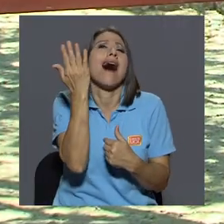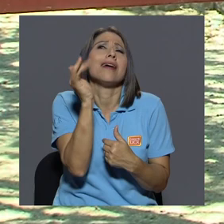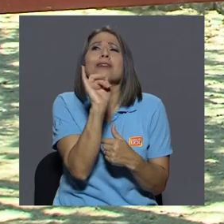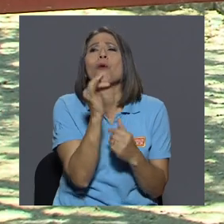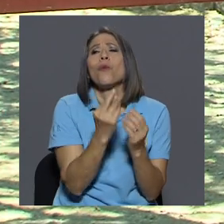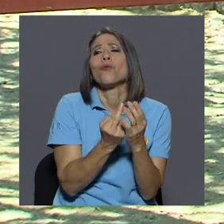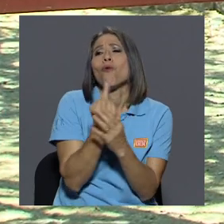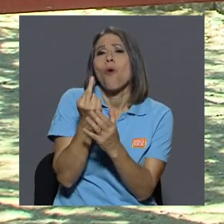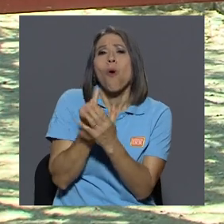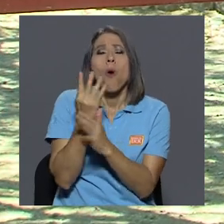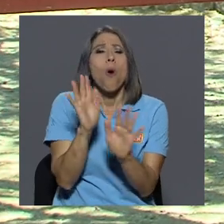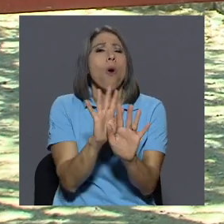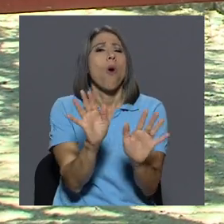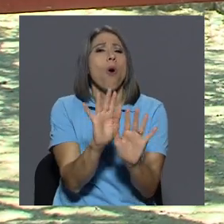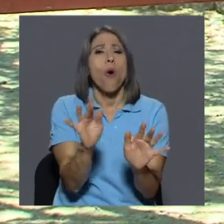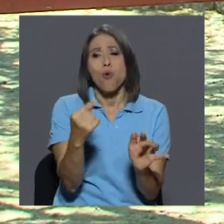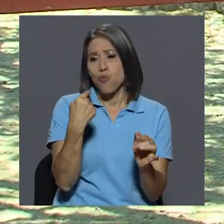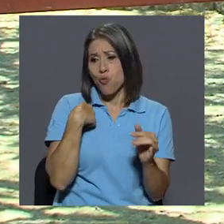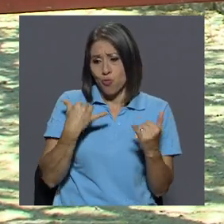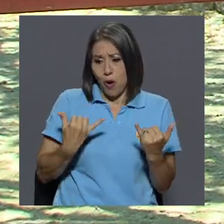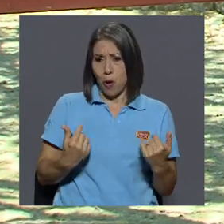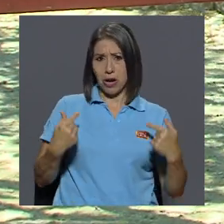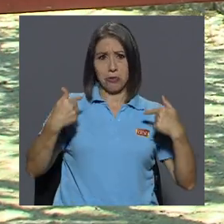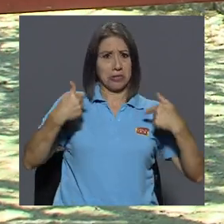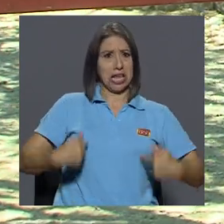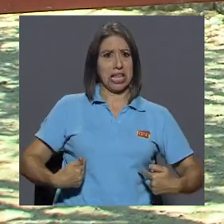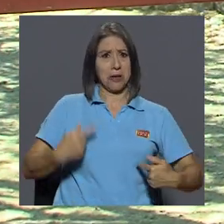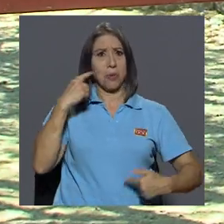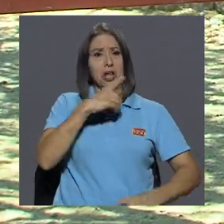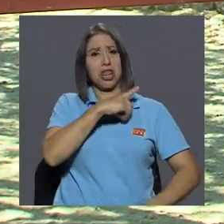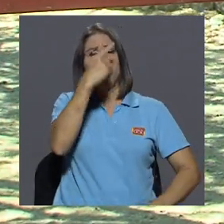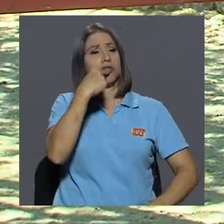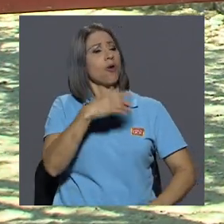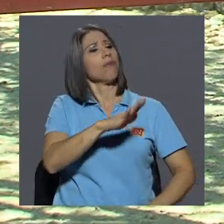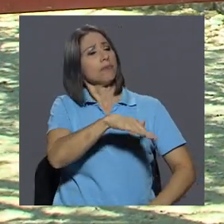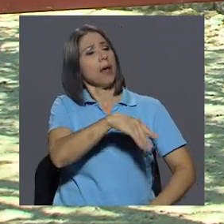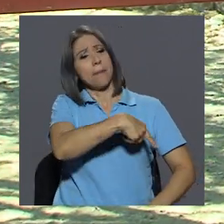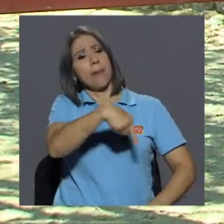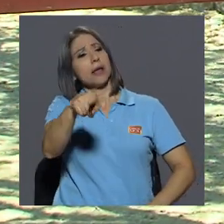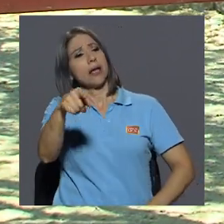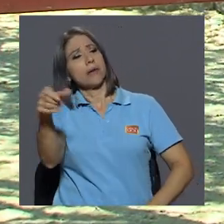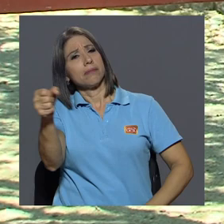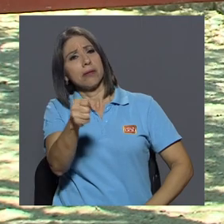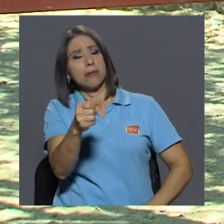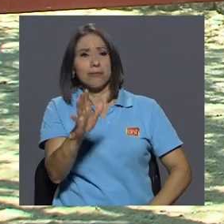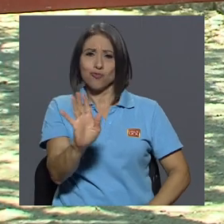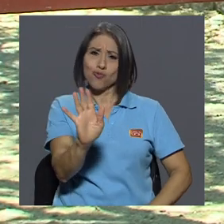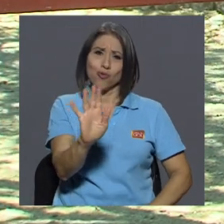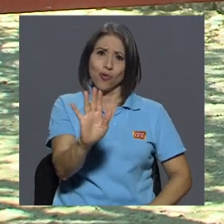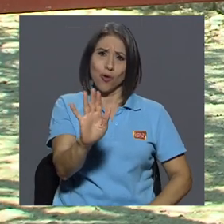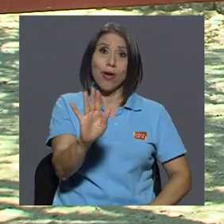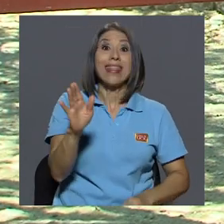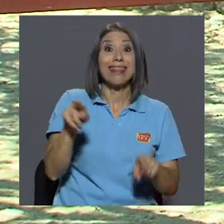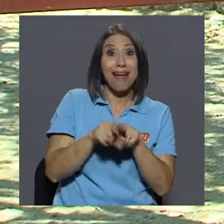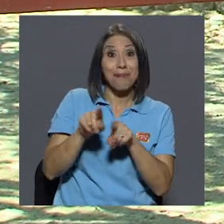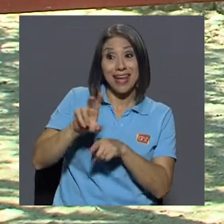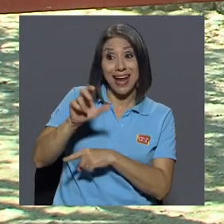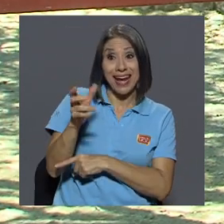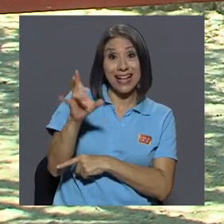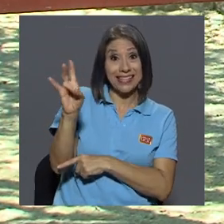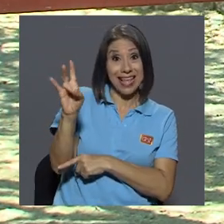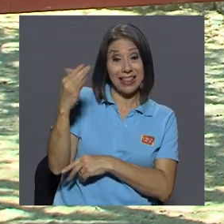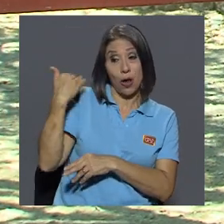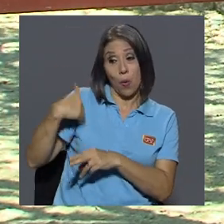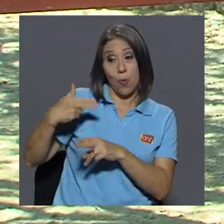llegó aquí porque Dios dijo, vaya y se para ahí para que... No, no. Incluso yo fui echado de Canal 7 por